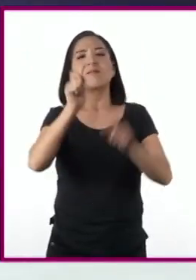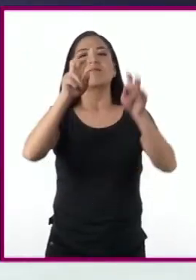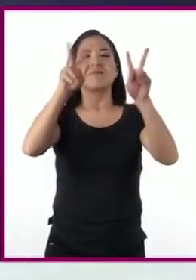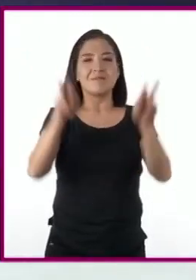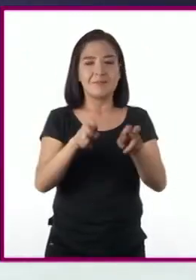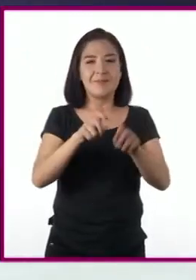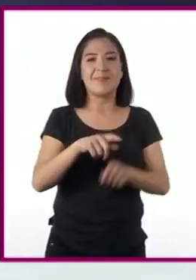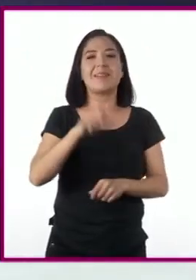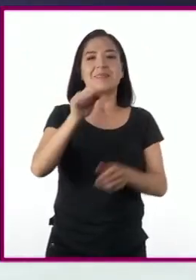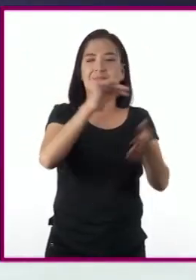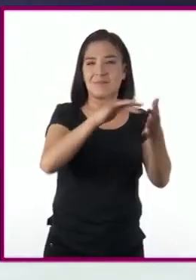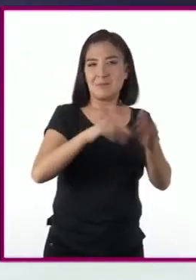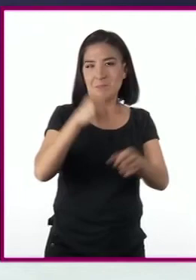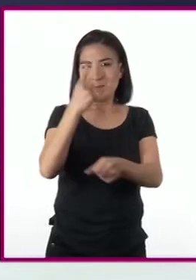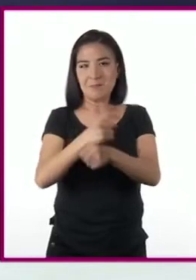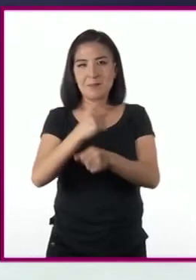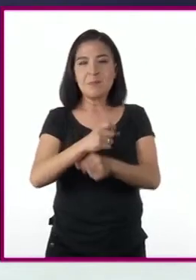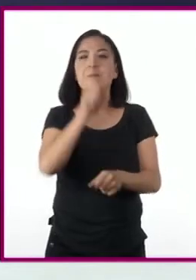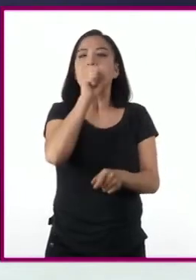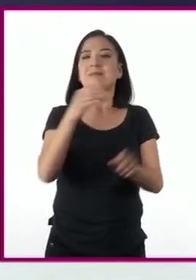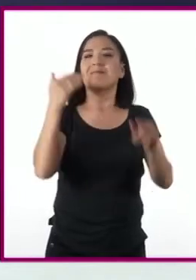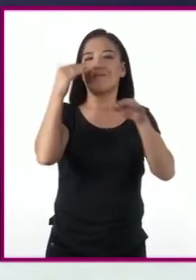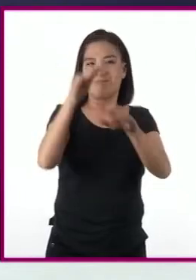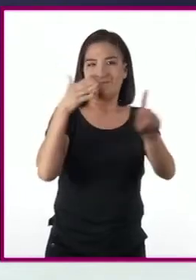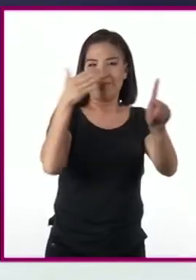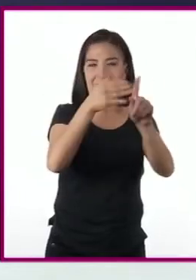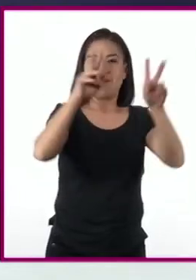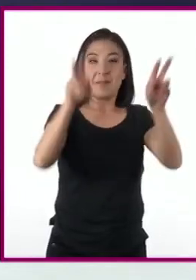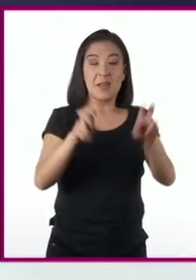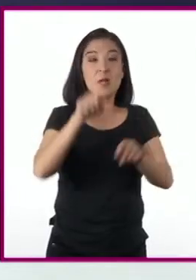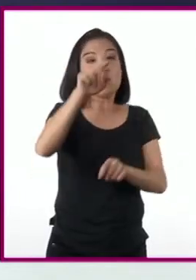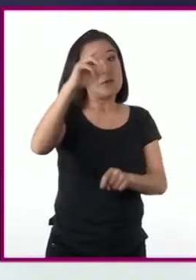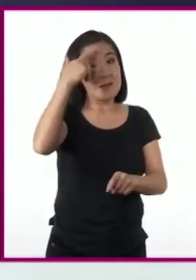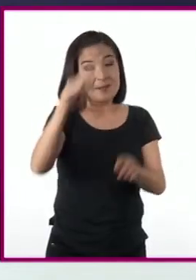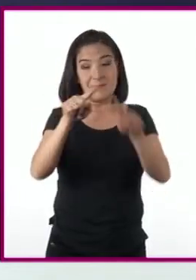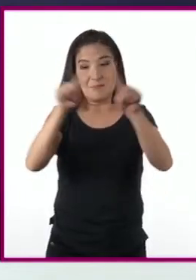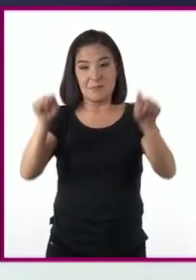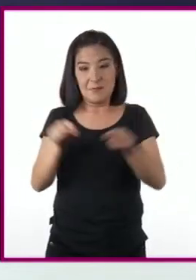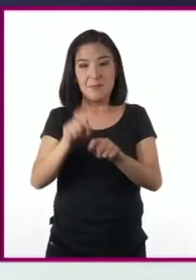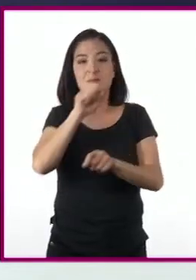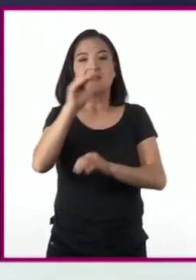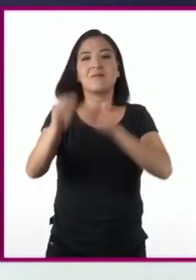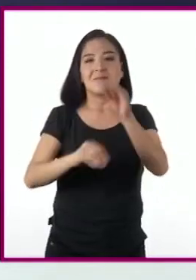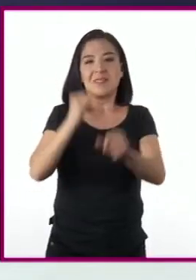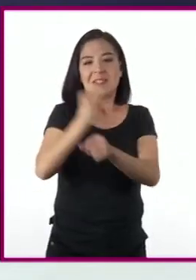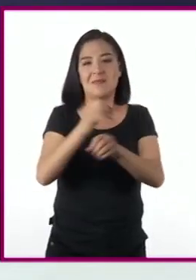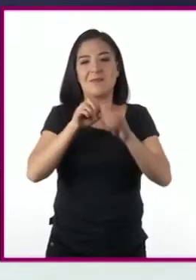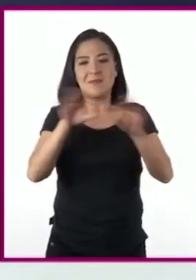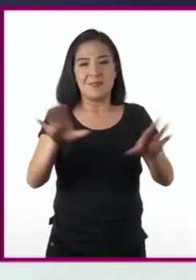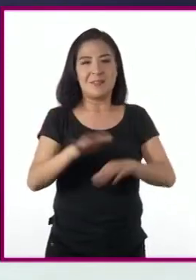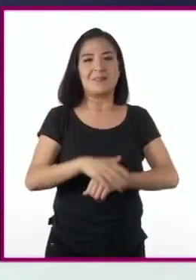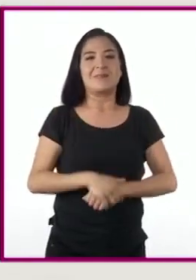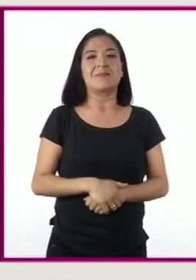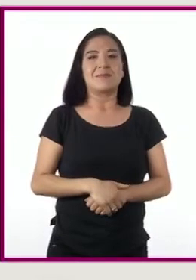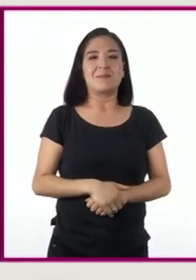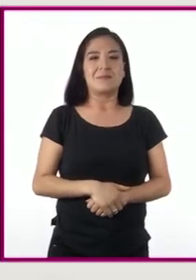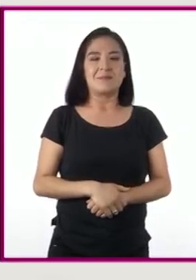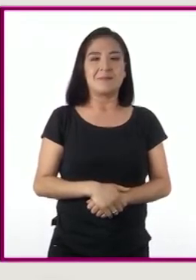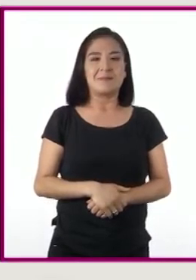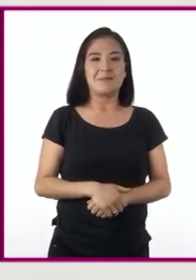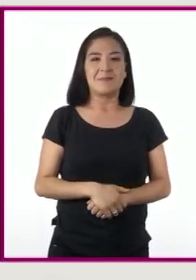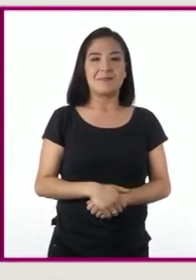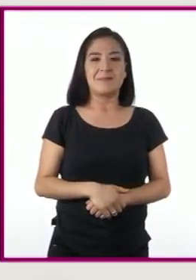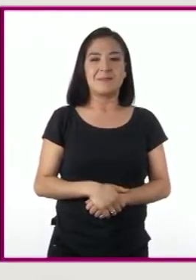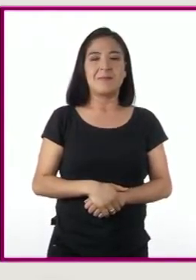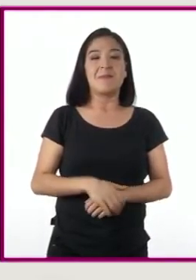texto 1 sobre el mismo tema. Recuerden ir llenando su tabla con la información requerida.